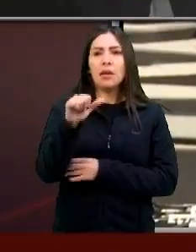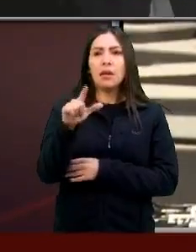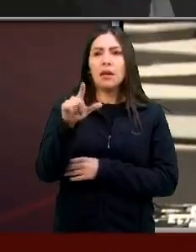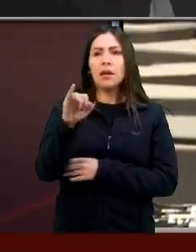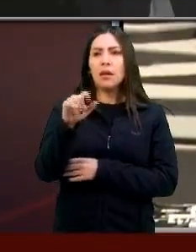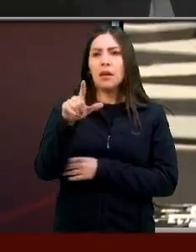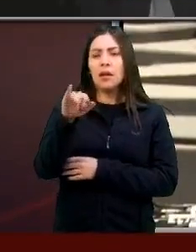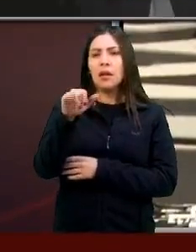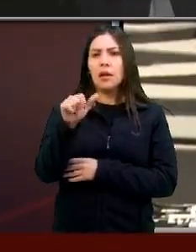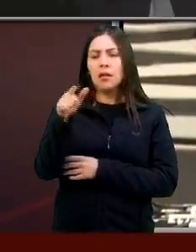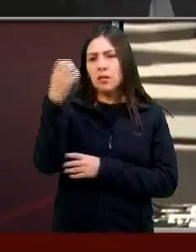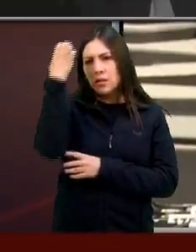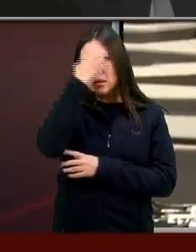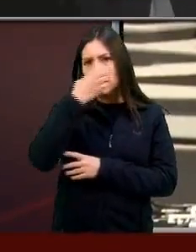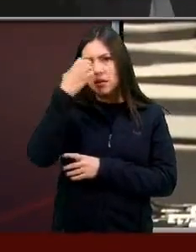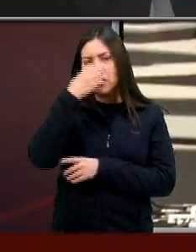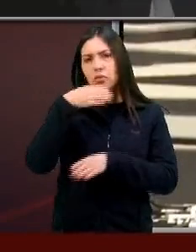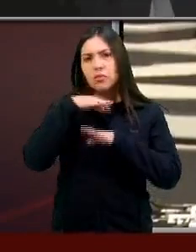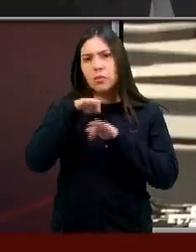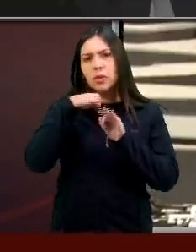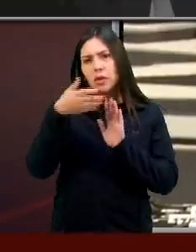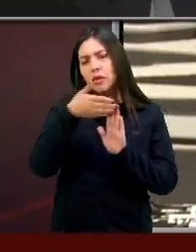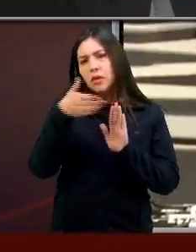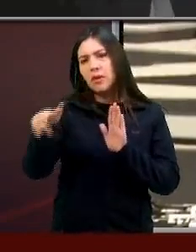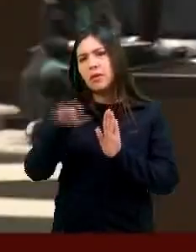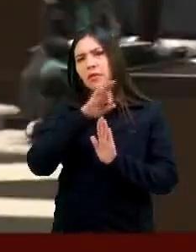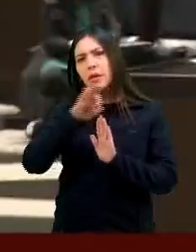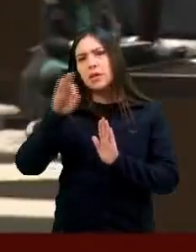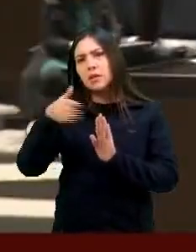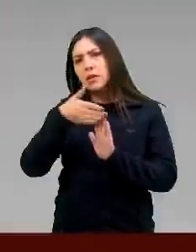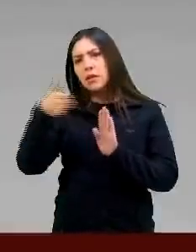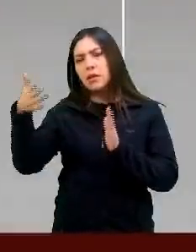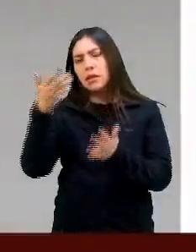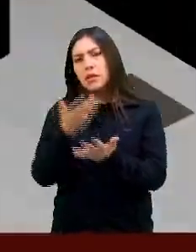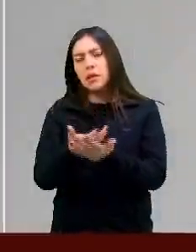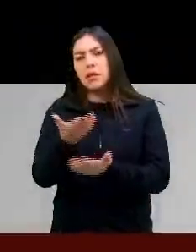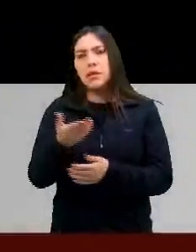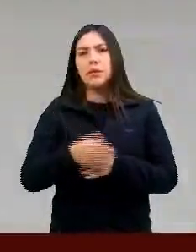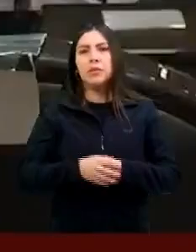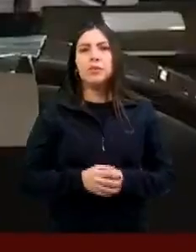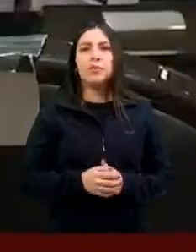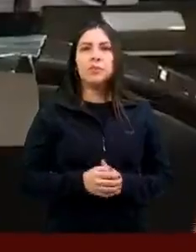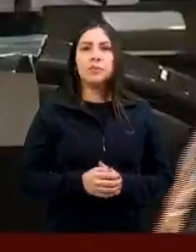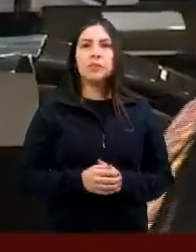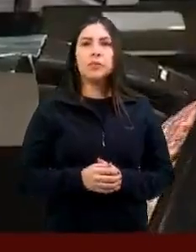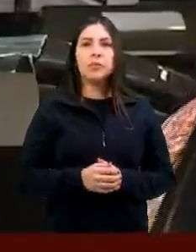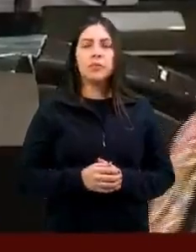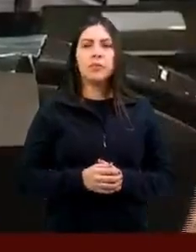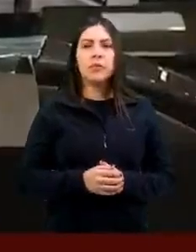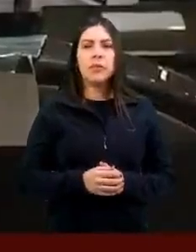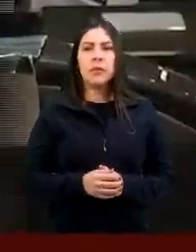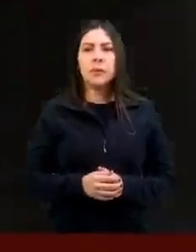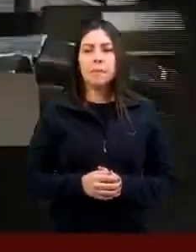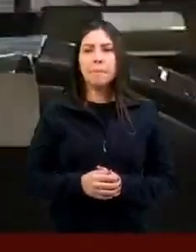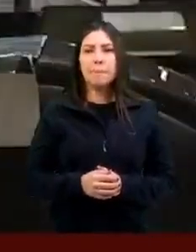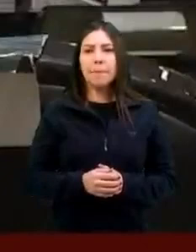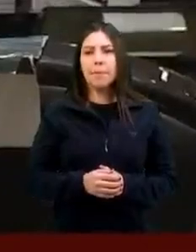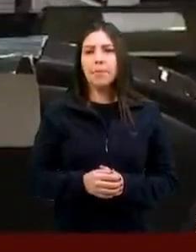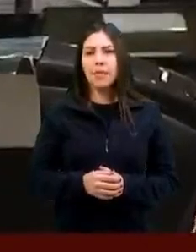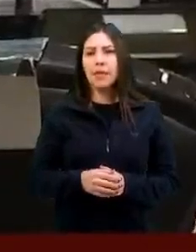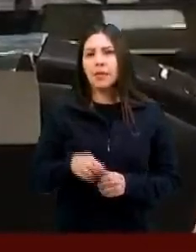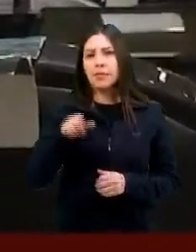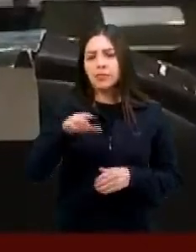un balance de los trabajos durante este periodo de receso concluye un periodo de una